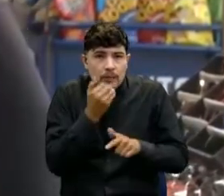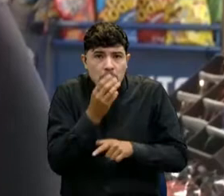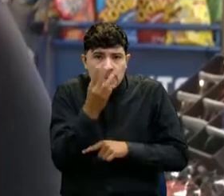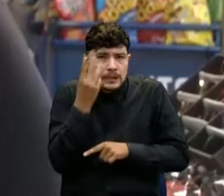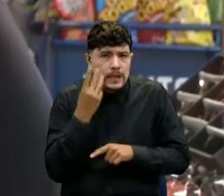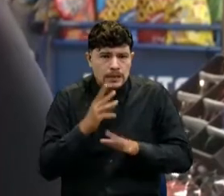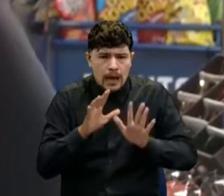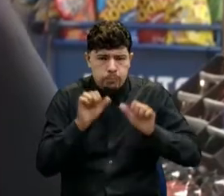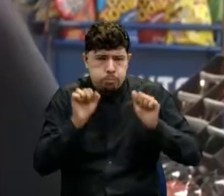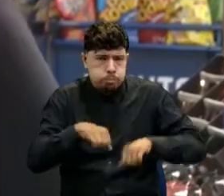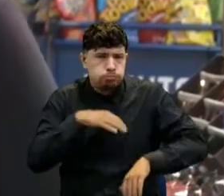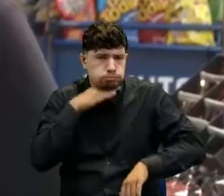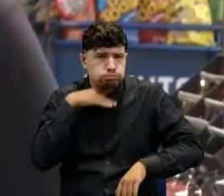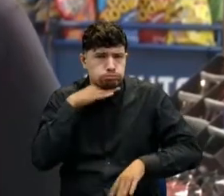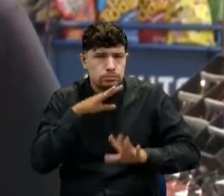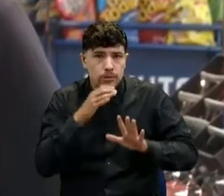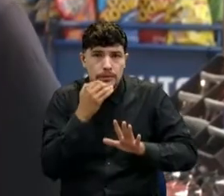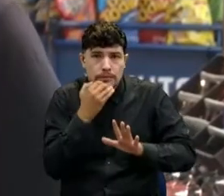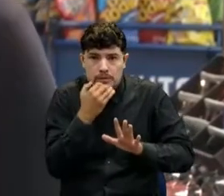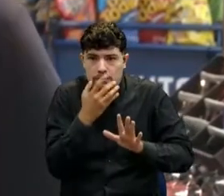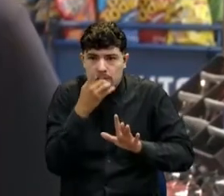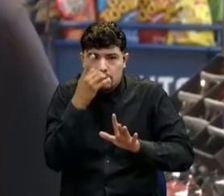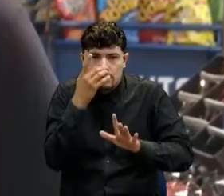tanto la cuarentena, o sea, digamos